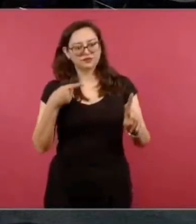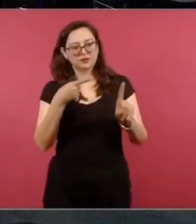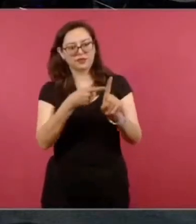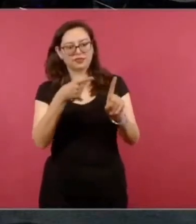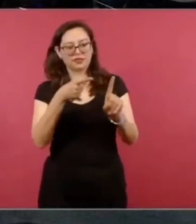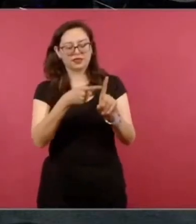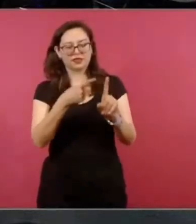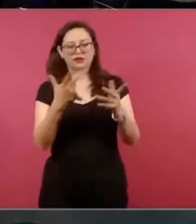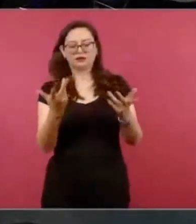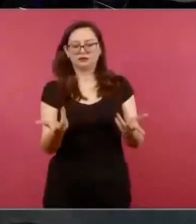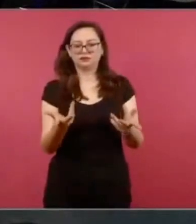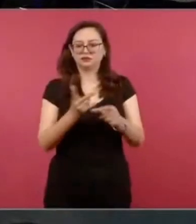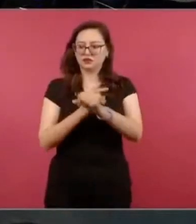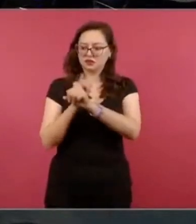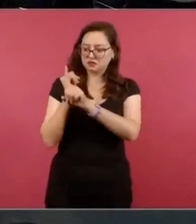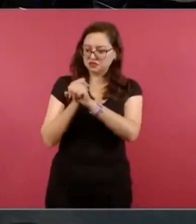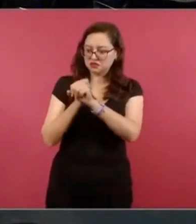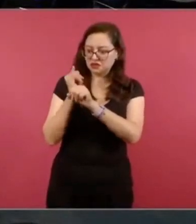hizo un reportaje